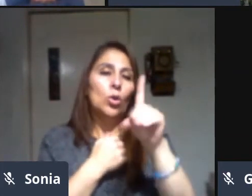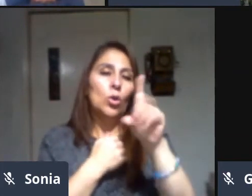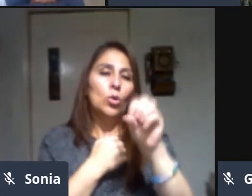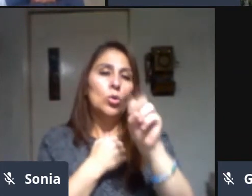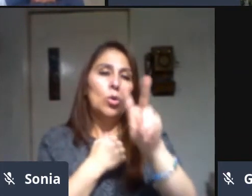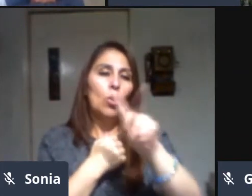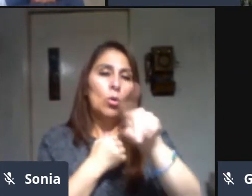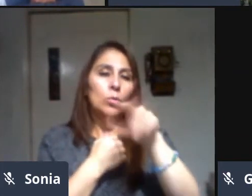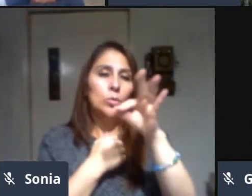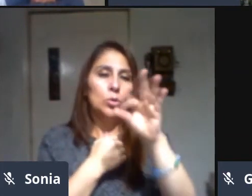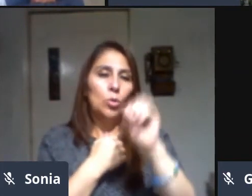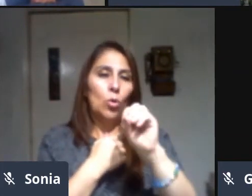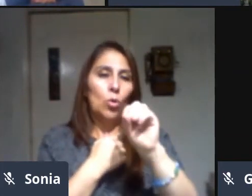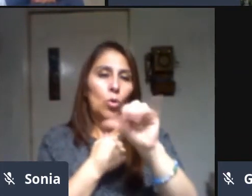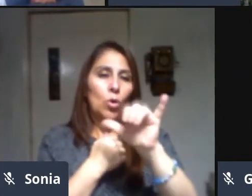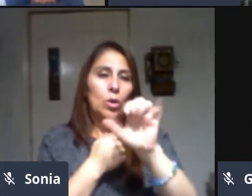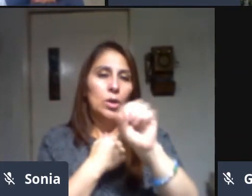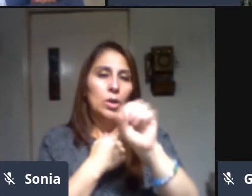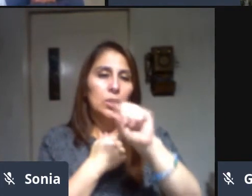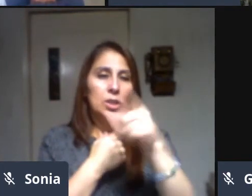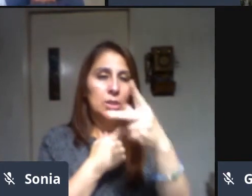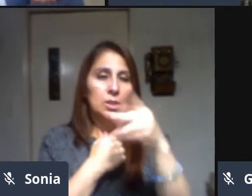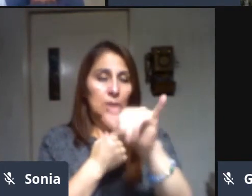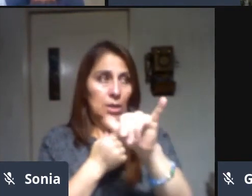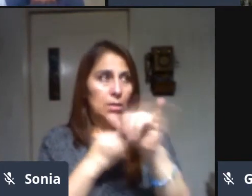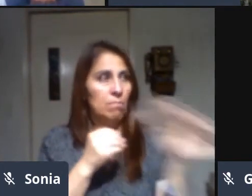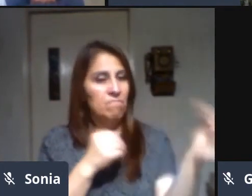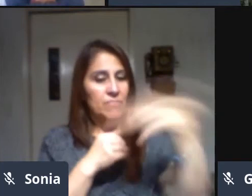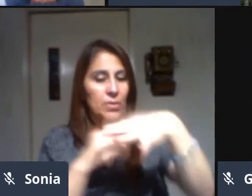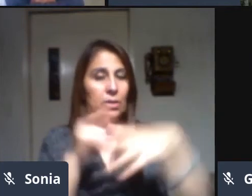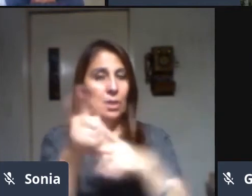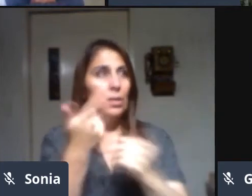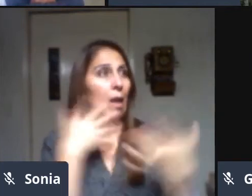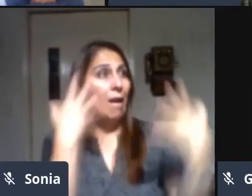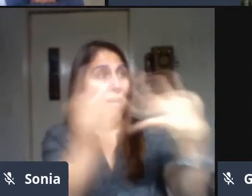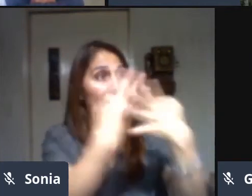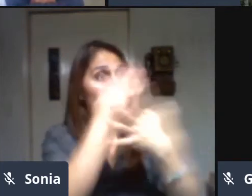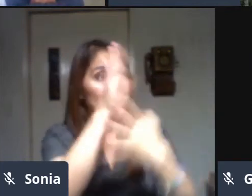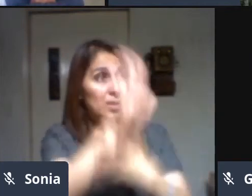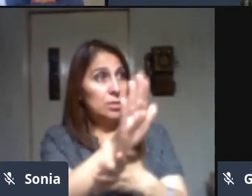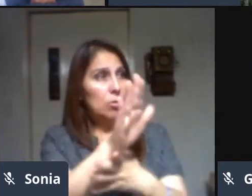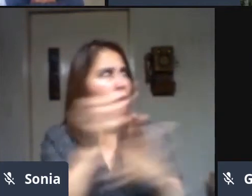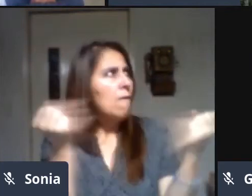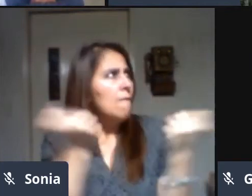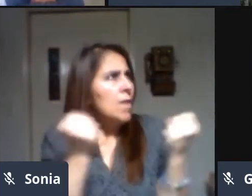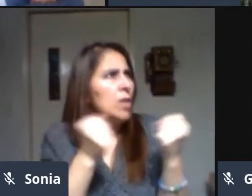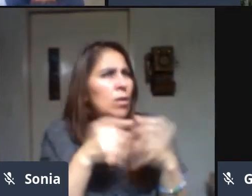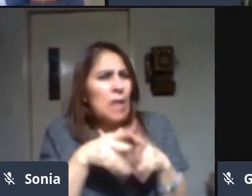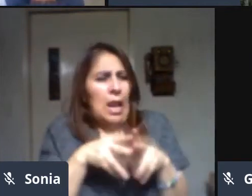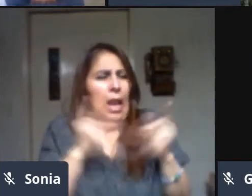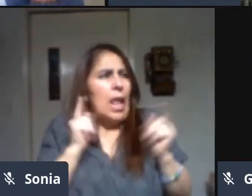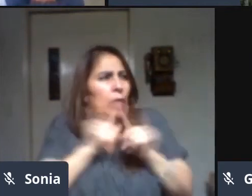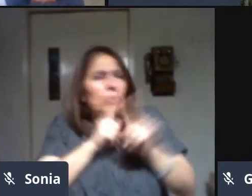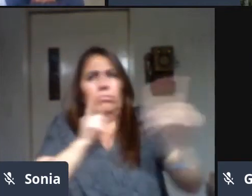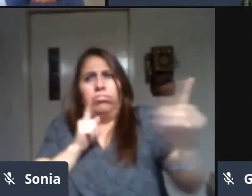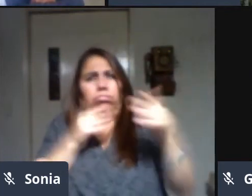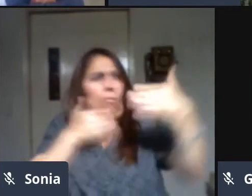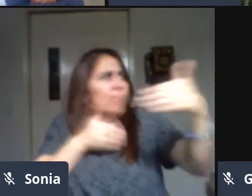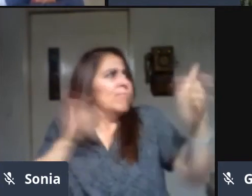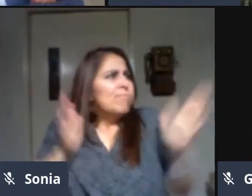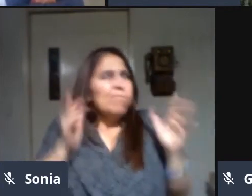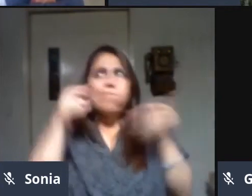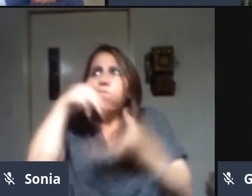rusa mucho más que el hoy y estaba prisionero en siberia alejado del mundo entre cuatro paredes y